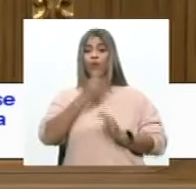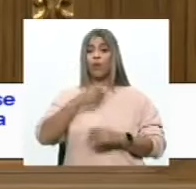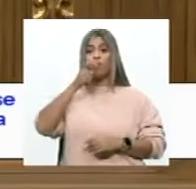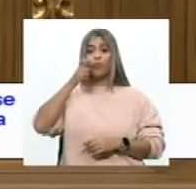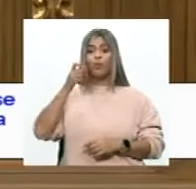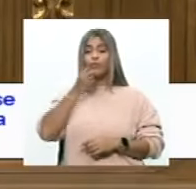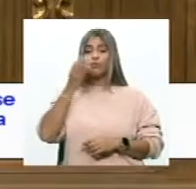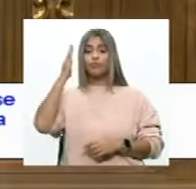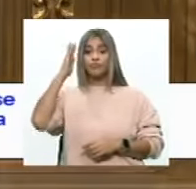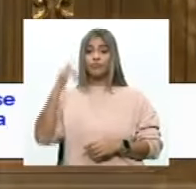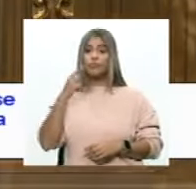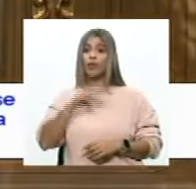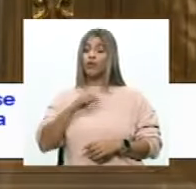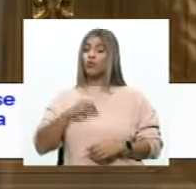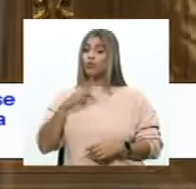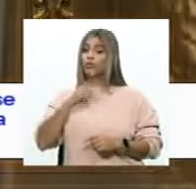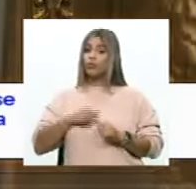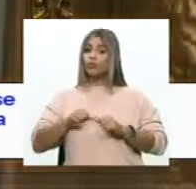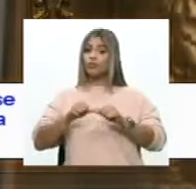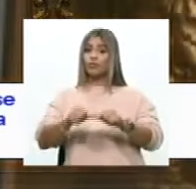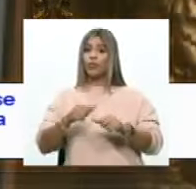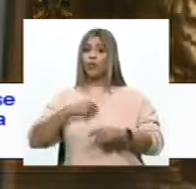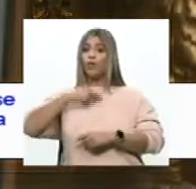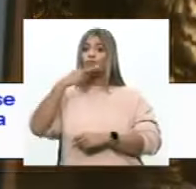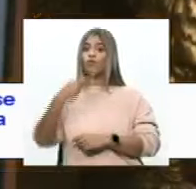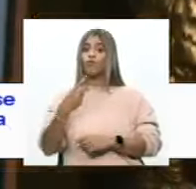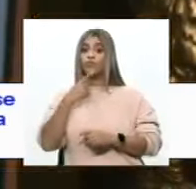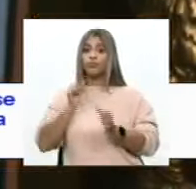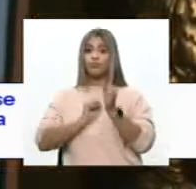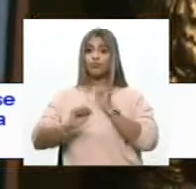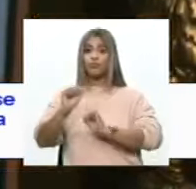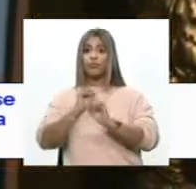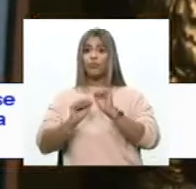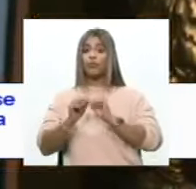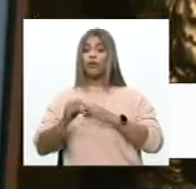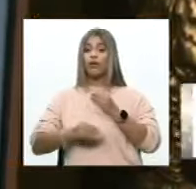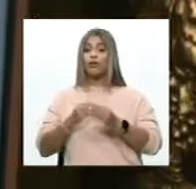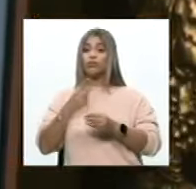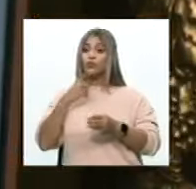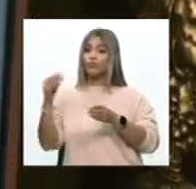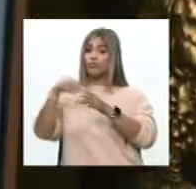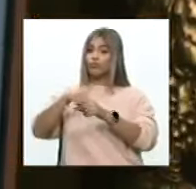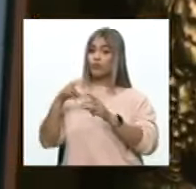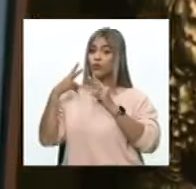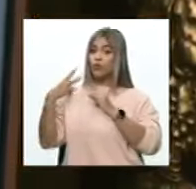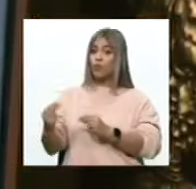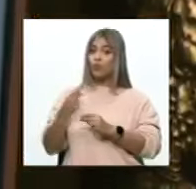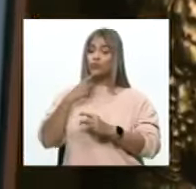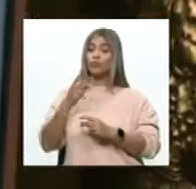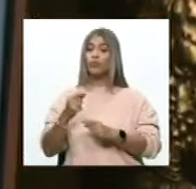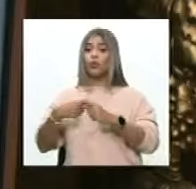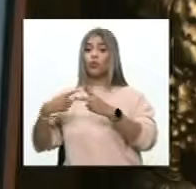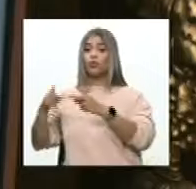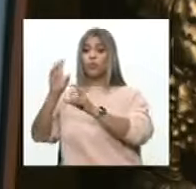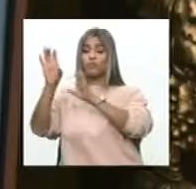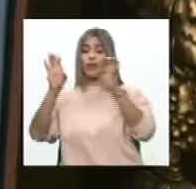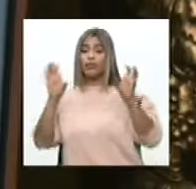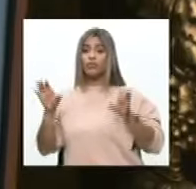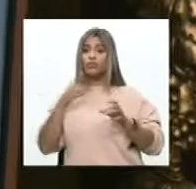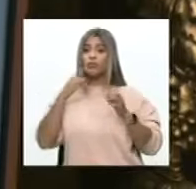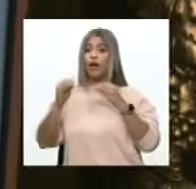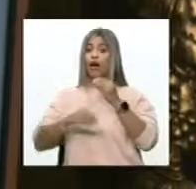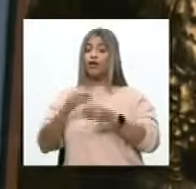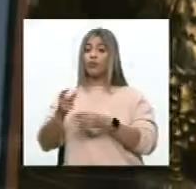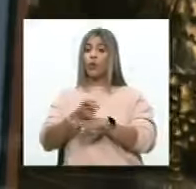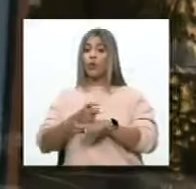es deber nuestro seguir levantando las voces para combatir las acciones injerencistas y neocoloniales ejercidas por